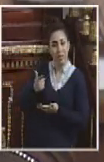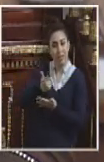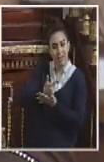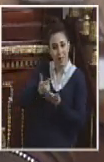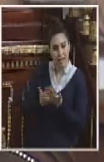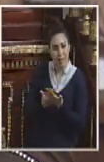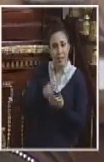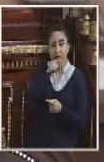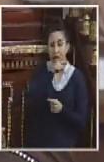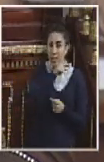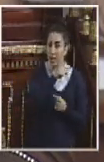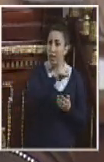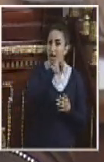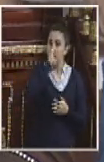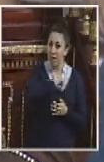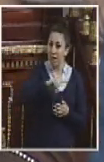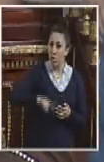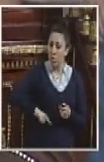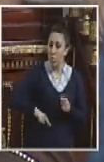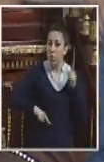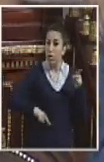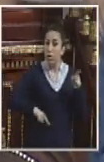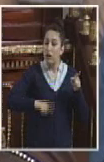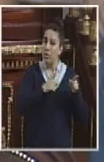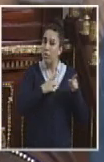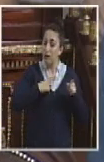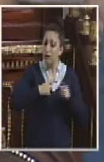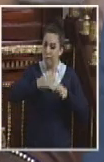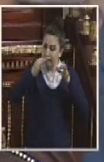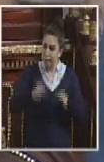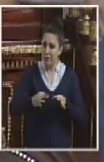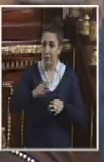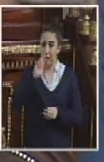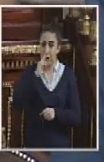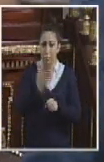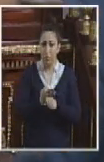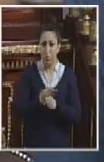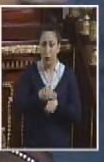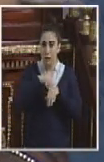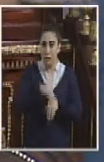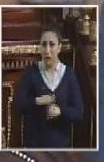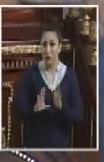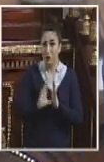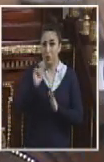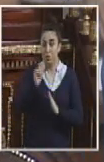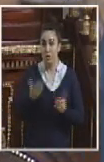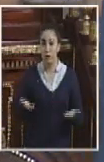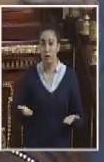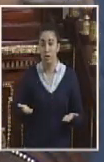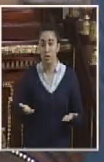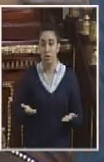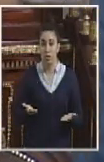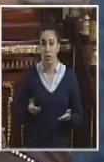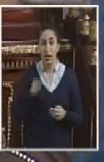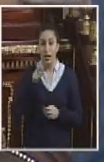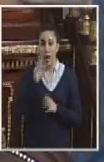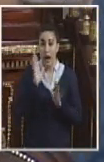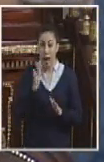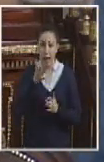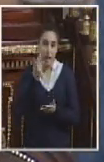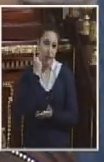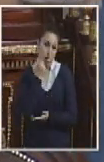la jefa de gobierno para que asuma su responsabilidad constitucional. Ya leyó